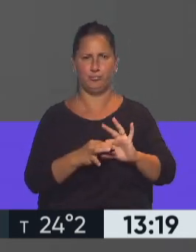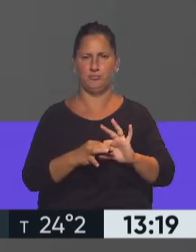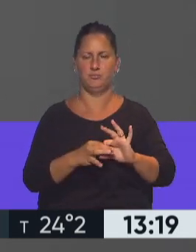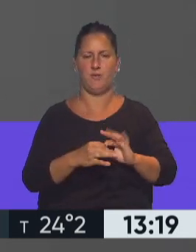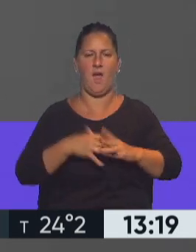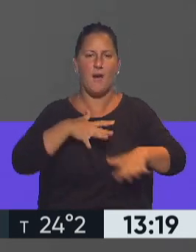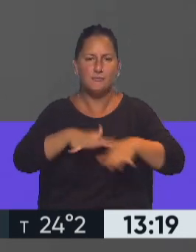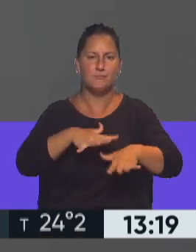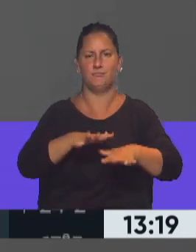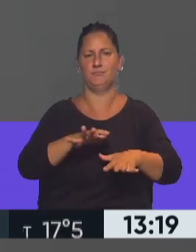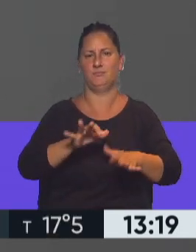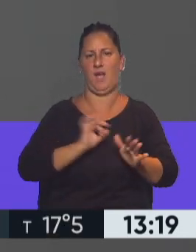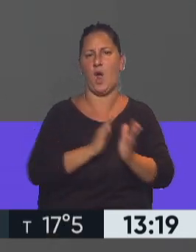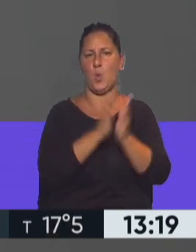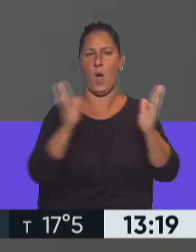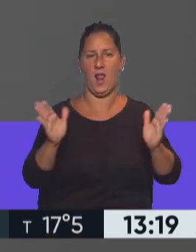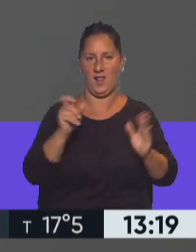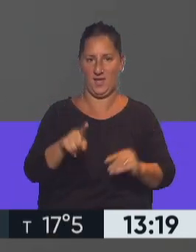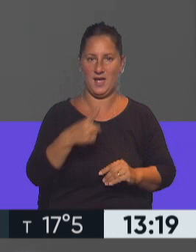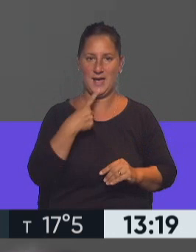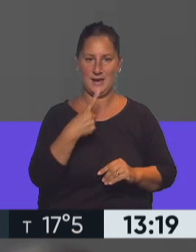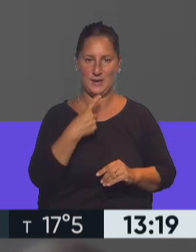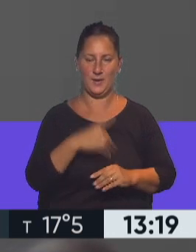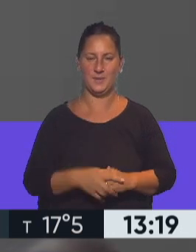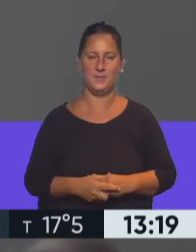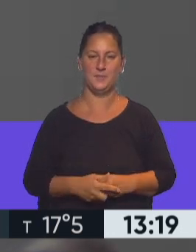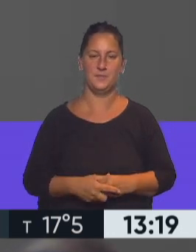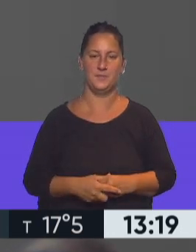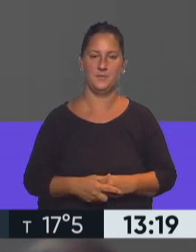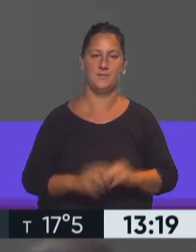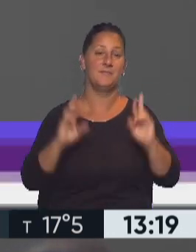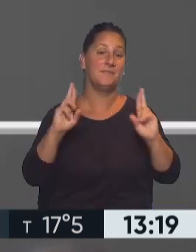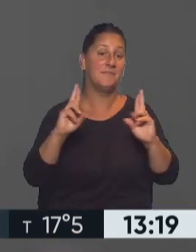ritmo del año y obviamente los retos que tenemos.